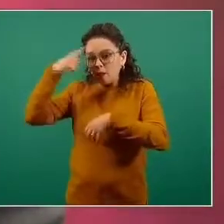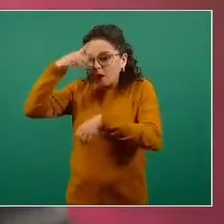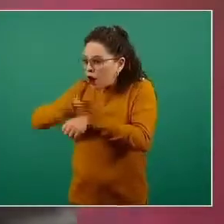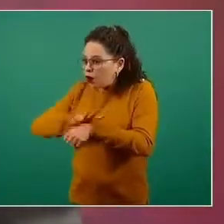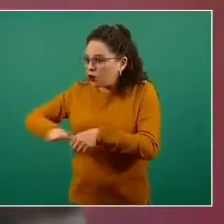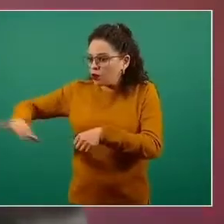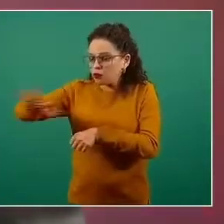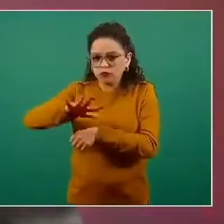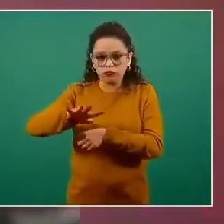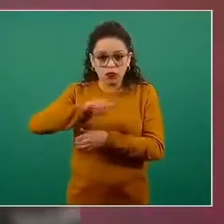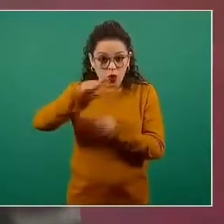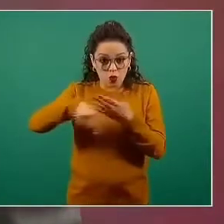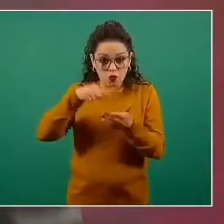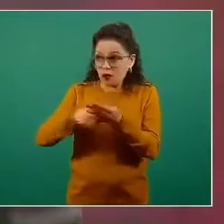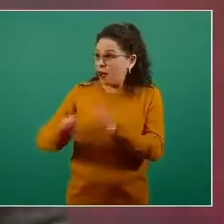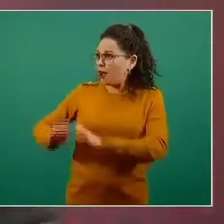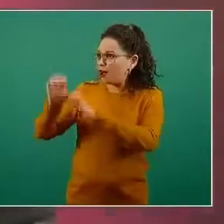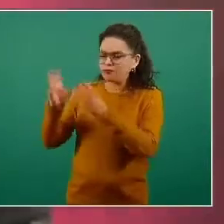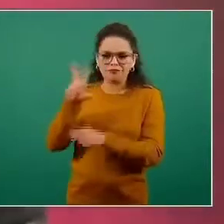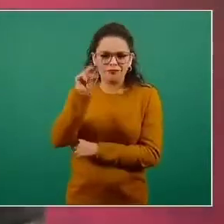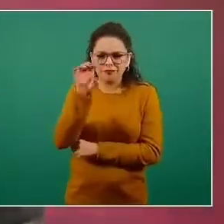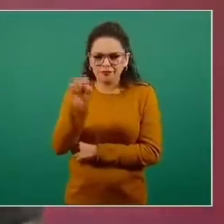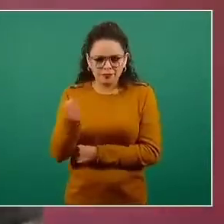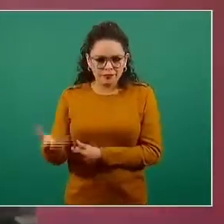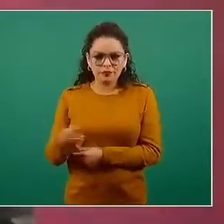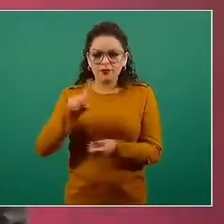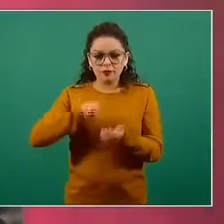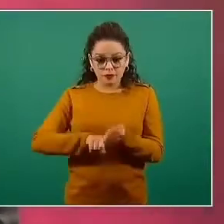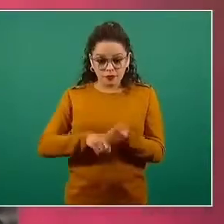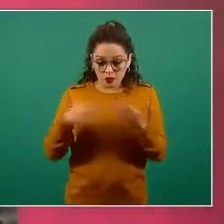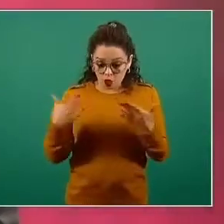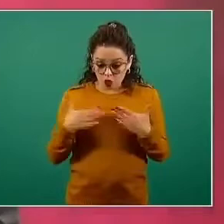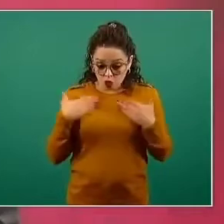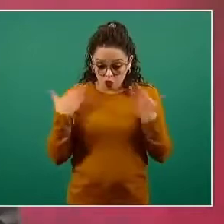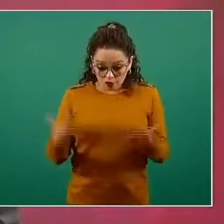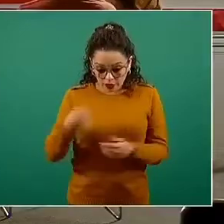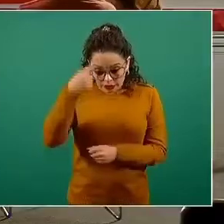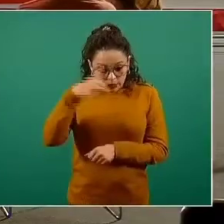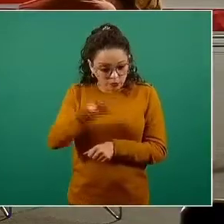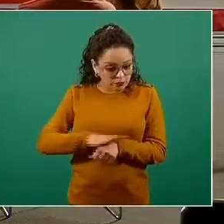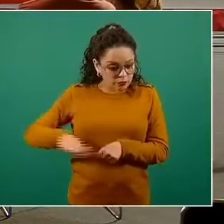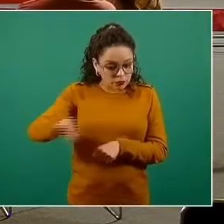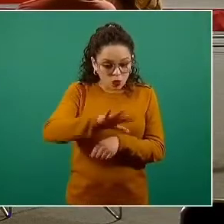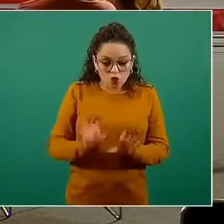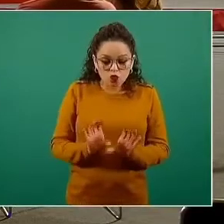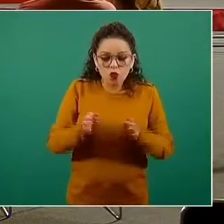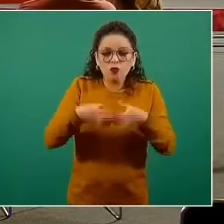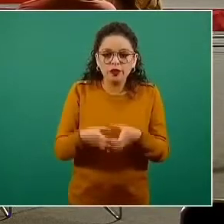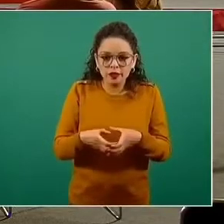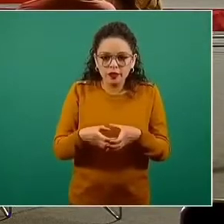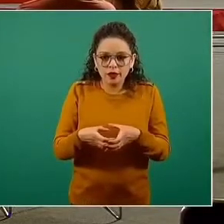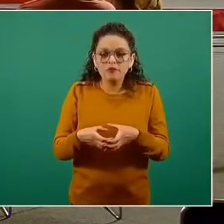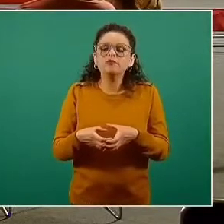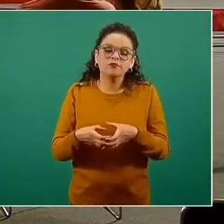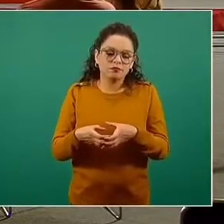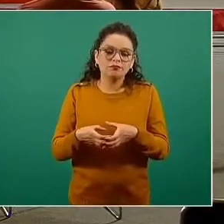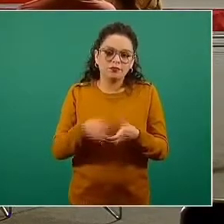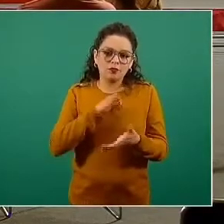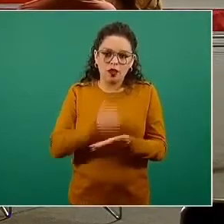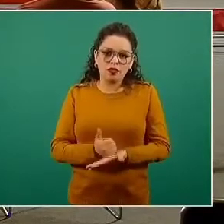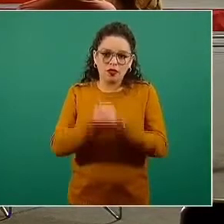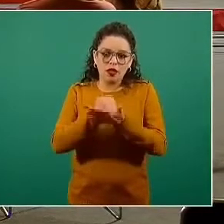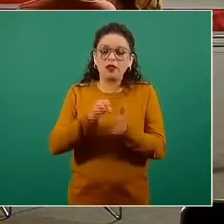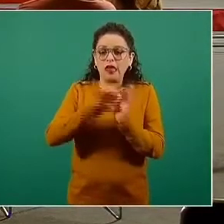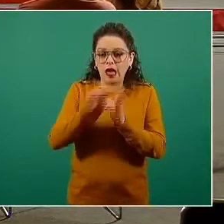espacio físico. Y la confianza en la comunidad es la que permite que si hay una persona que no